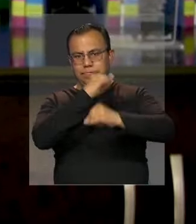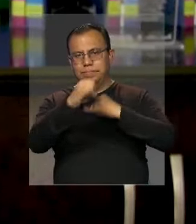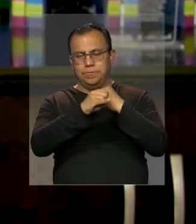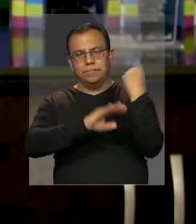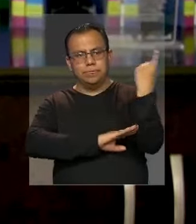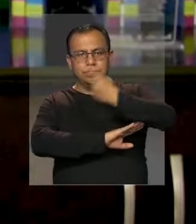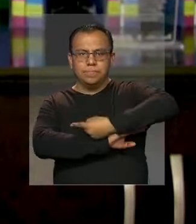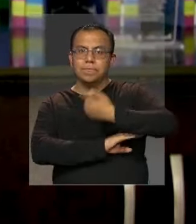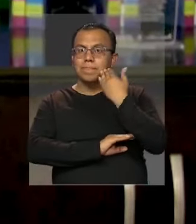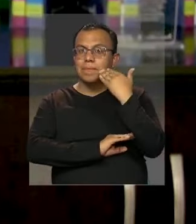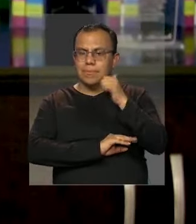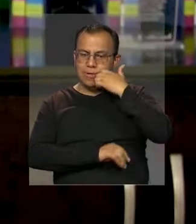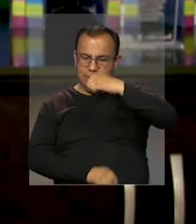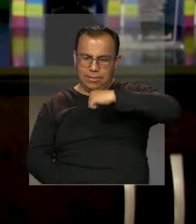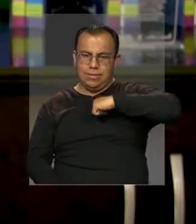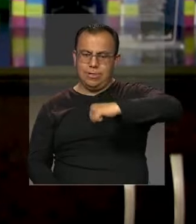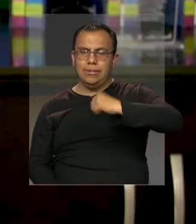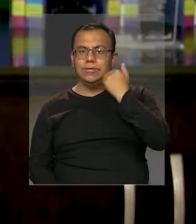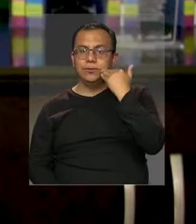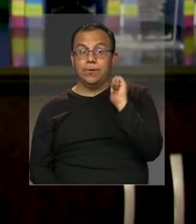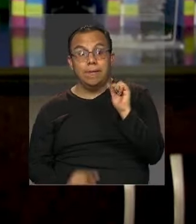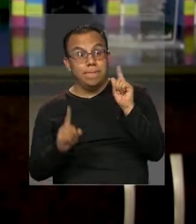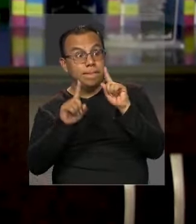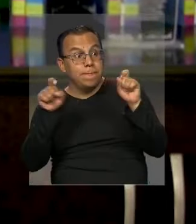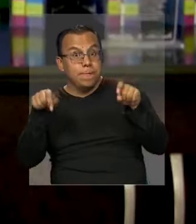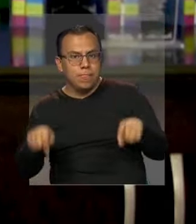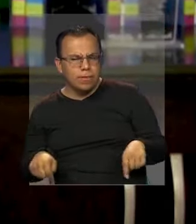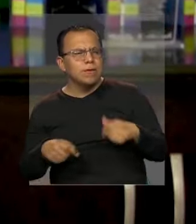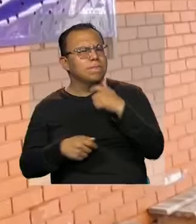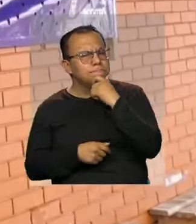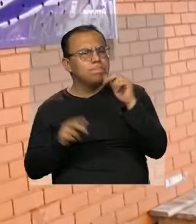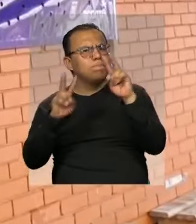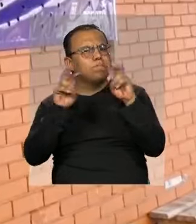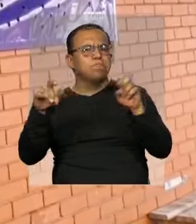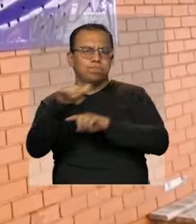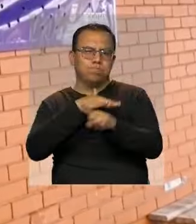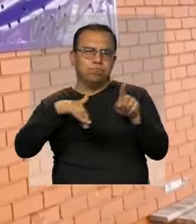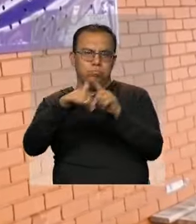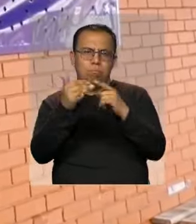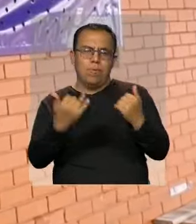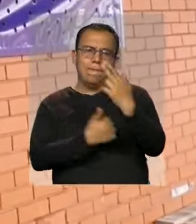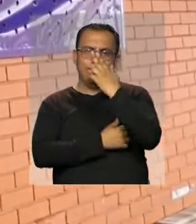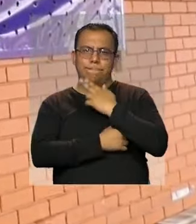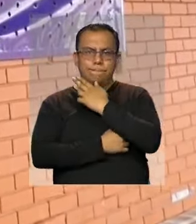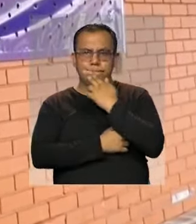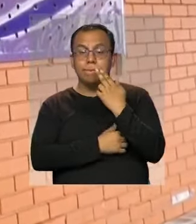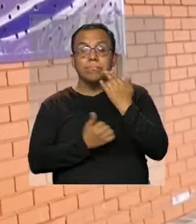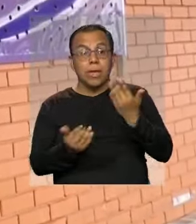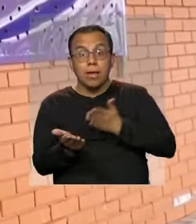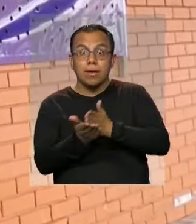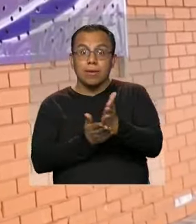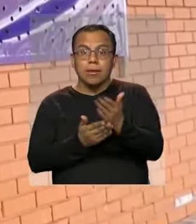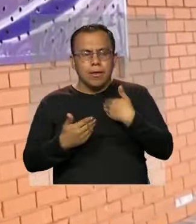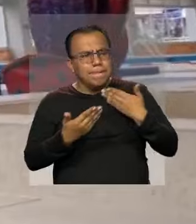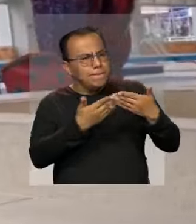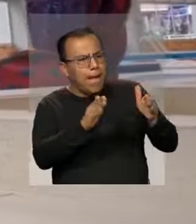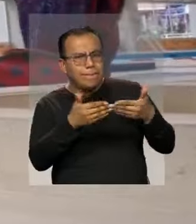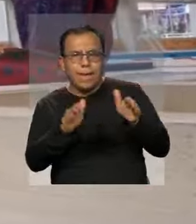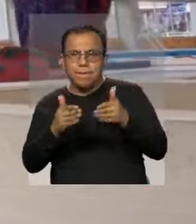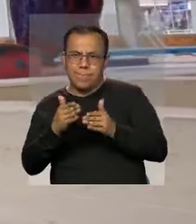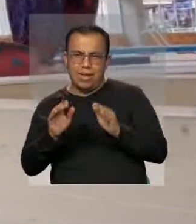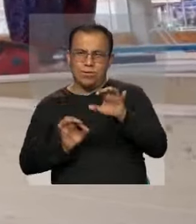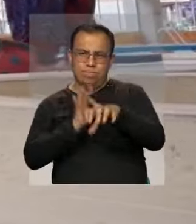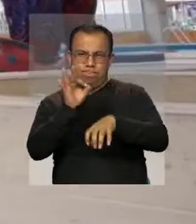Día Internacional de los Derechos de las Mujeres. Entonces, yo creo que en términos de cobertura está el compromiso de seguir seguir abriendo manzanas del